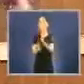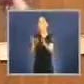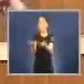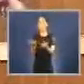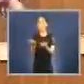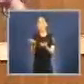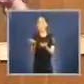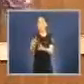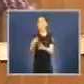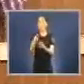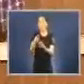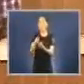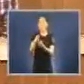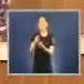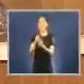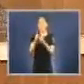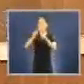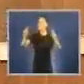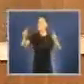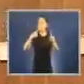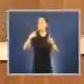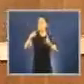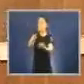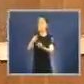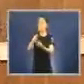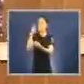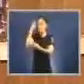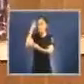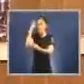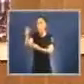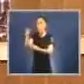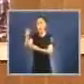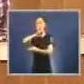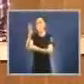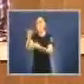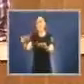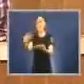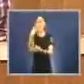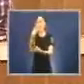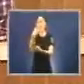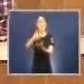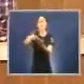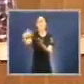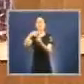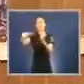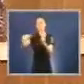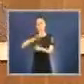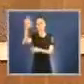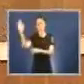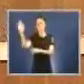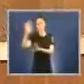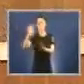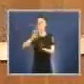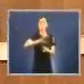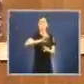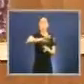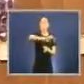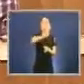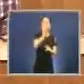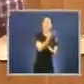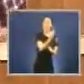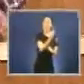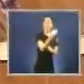de 2016, o impacto dese imposto cero no rural son 4,5 millóns de euros. En cambio, o impacto da subida